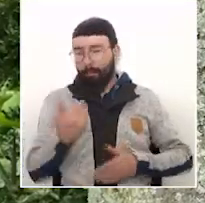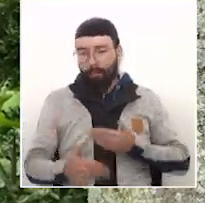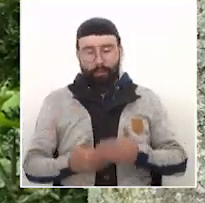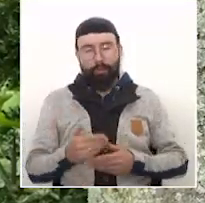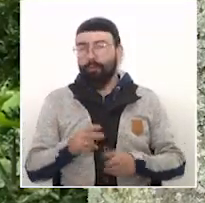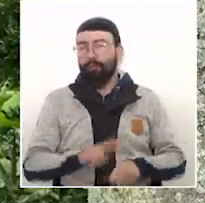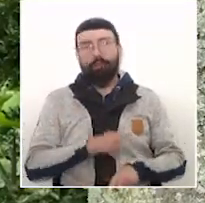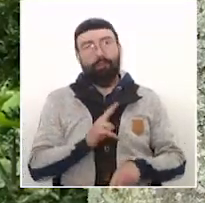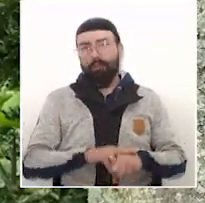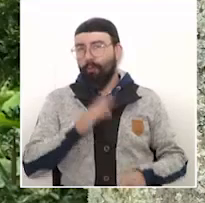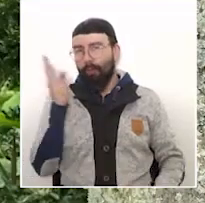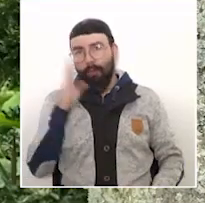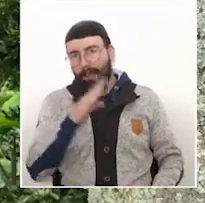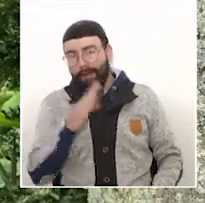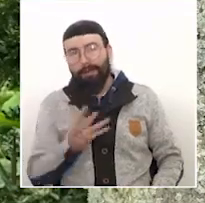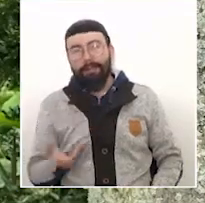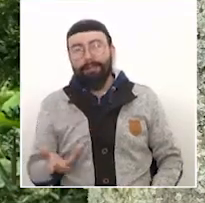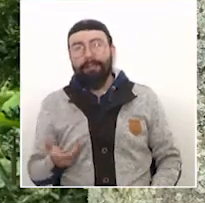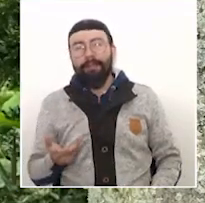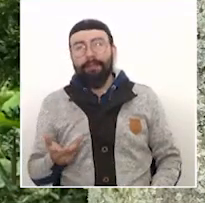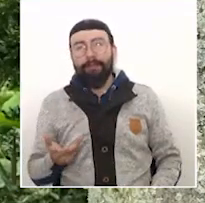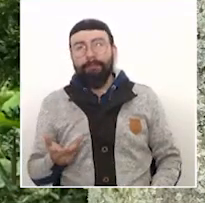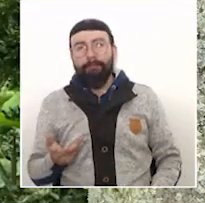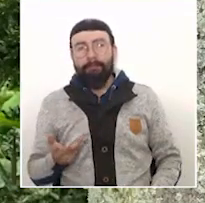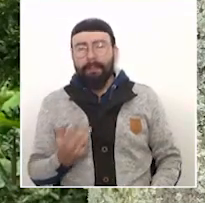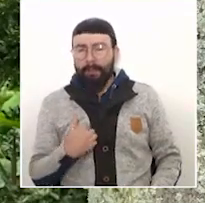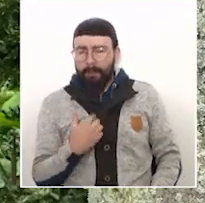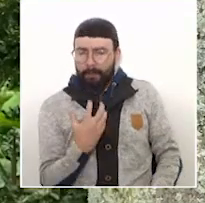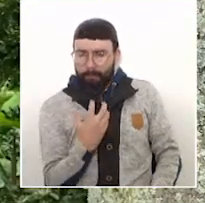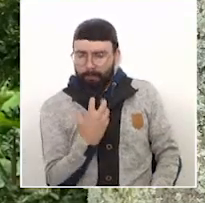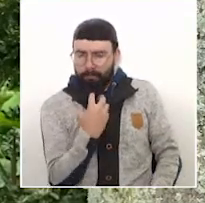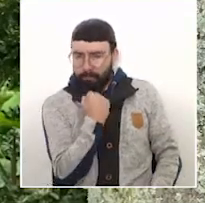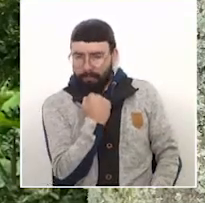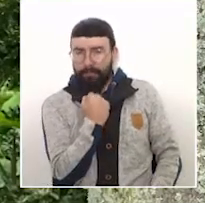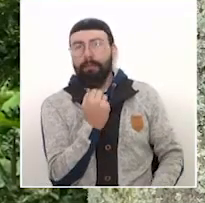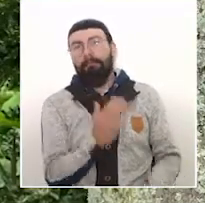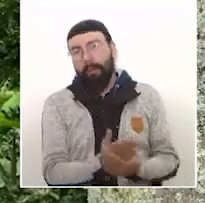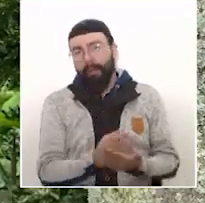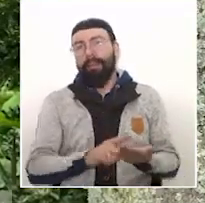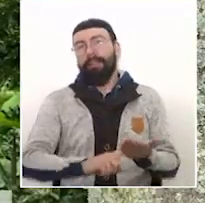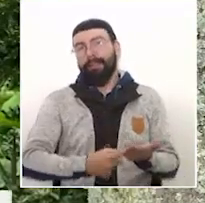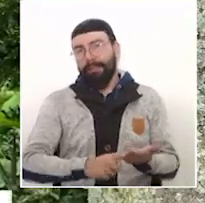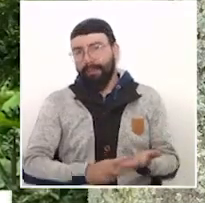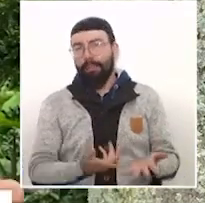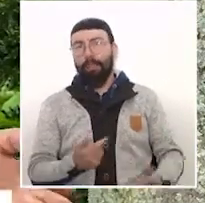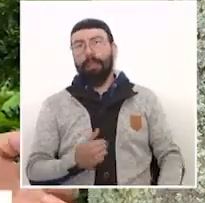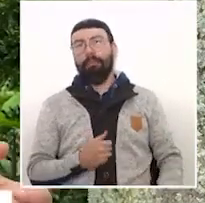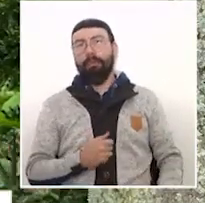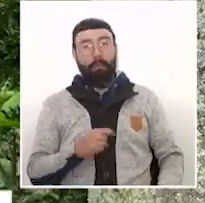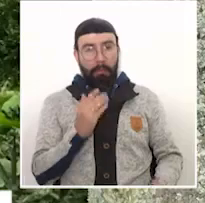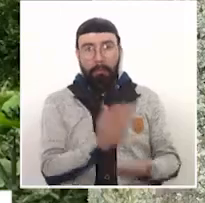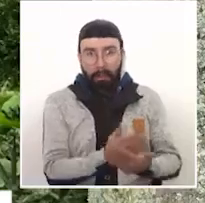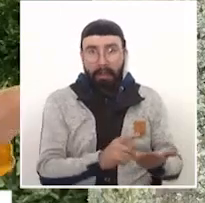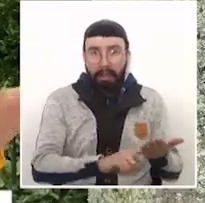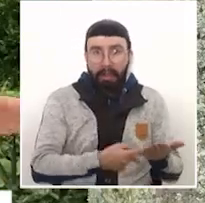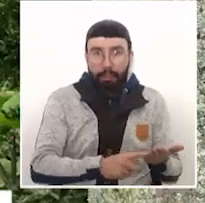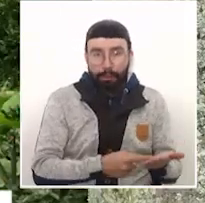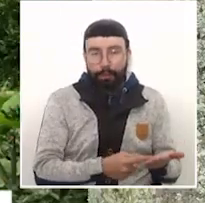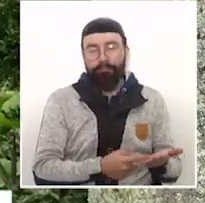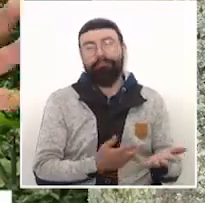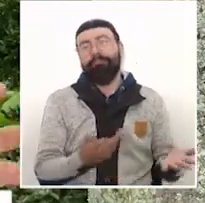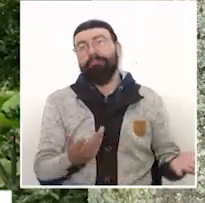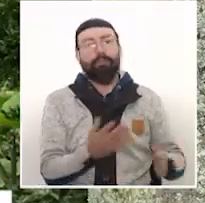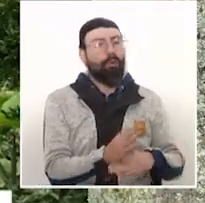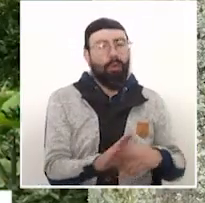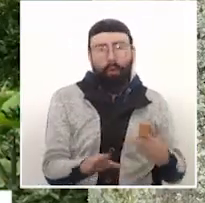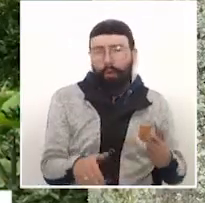Y como hay esa represión, entra en insomnio. Al entrar en insomnio, pues todo empieza